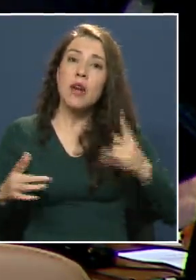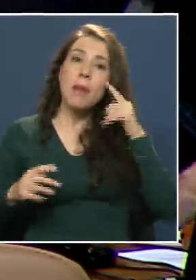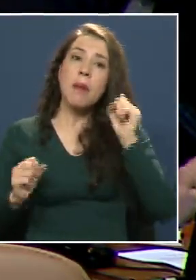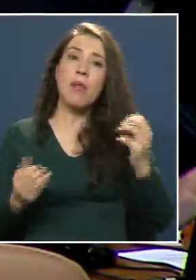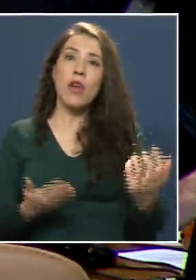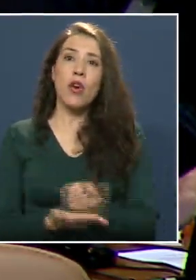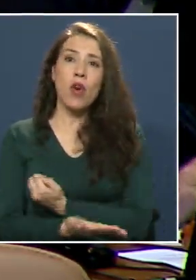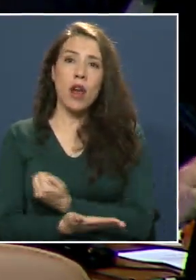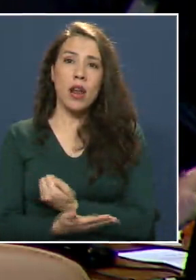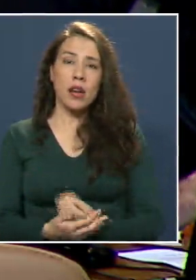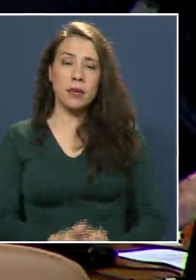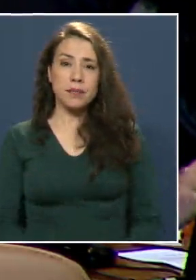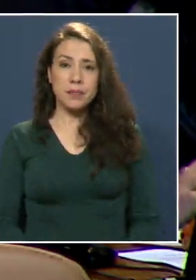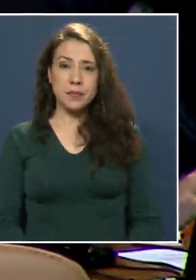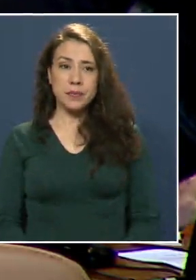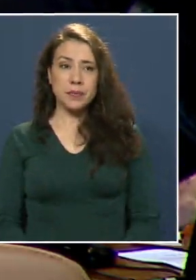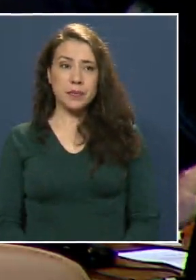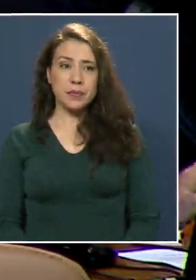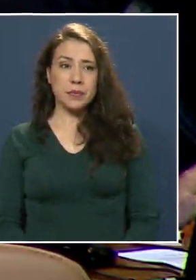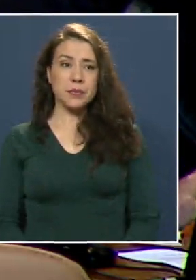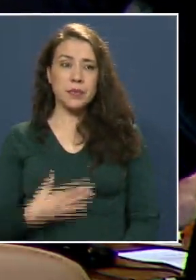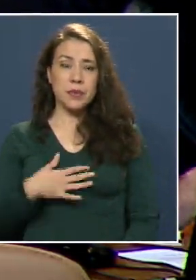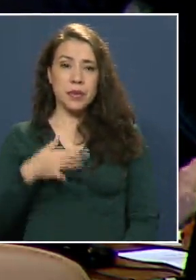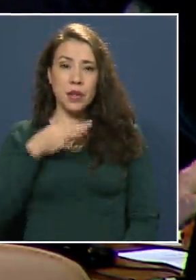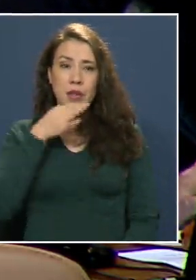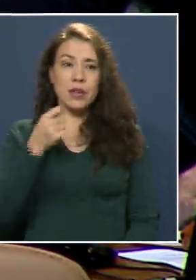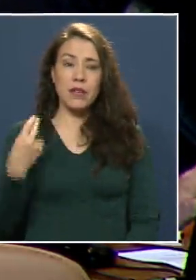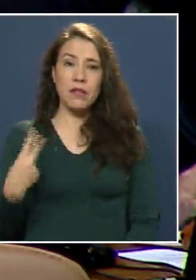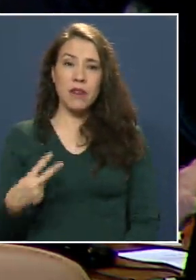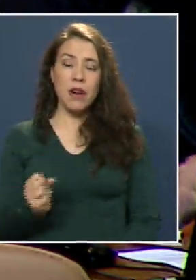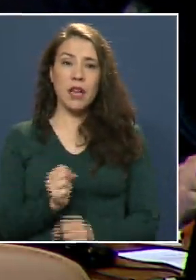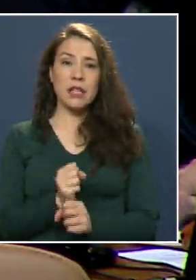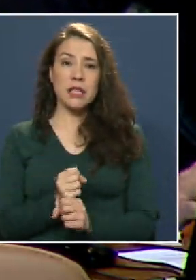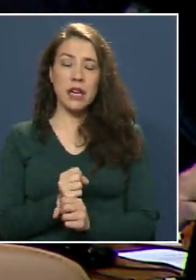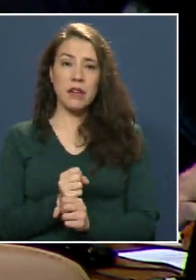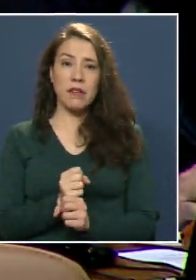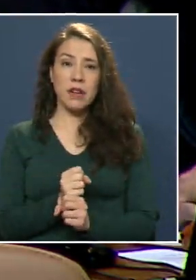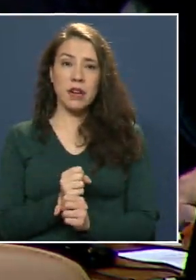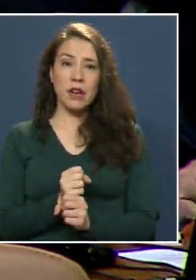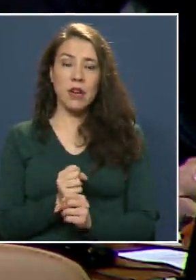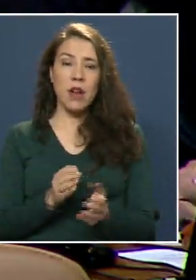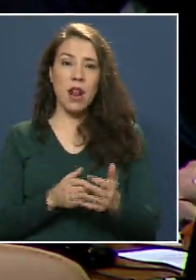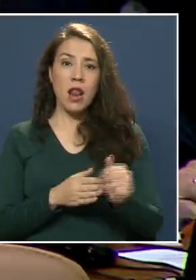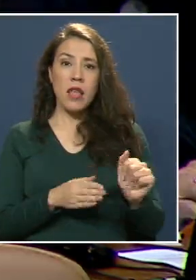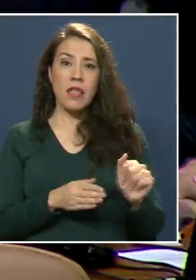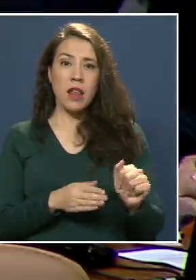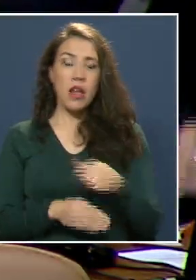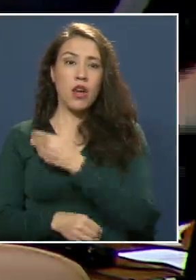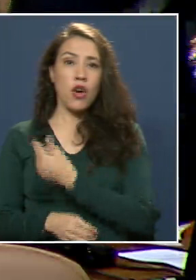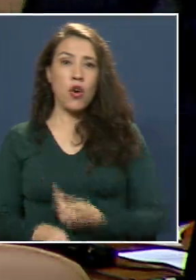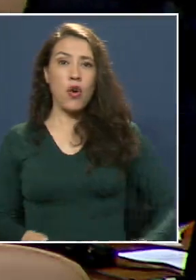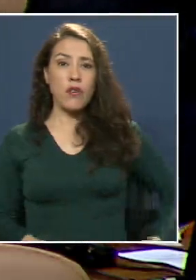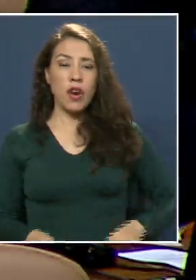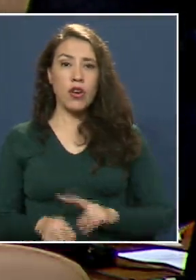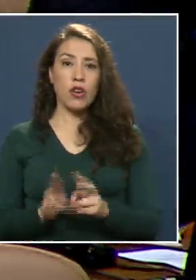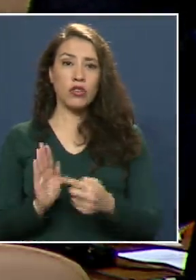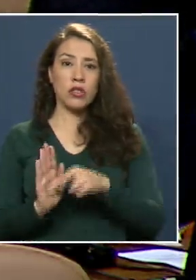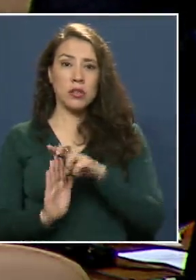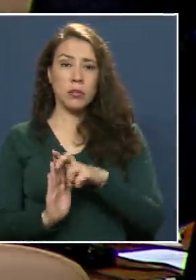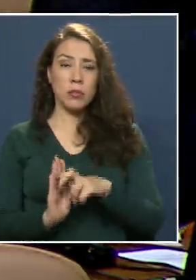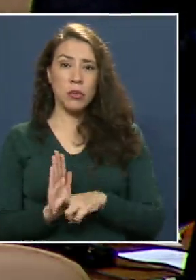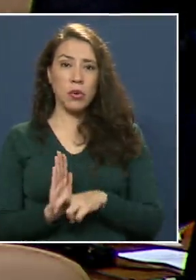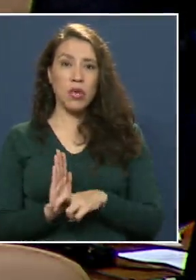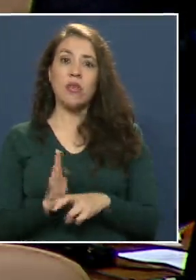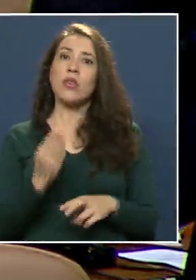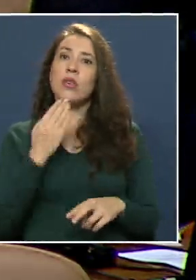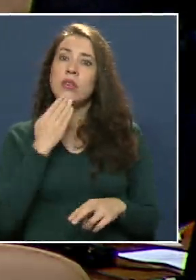alcanzarla. Finalmente, quiero reconocer y valorar el trabajo y el liderazgo que el Gobierno ha tenido en este proyecto y